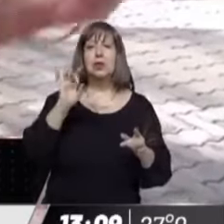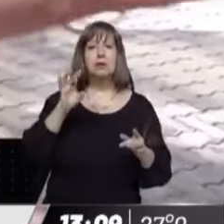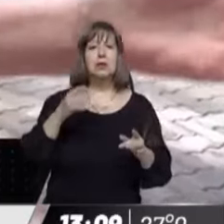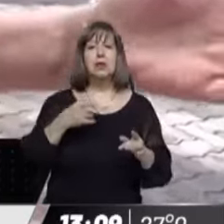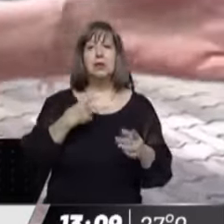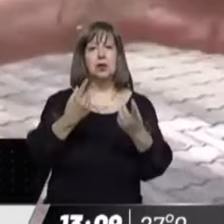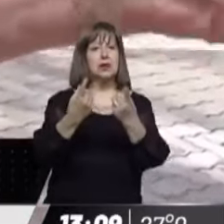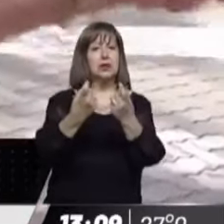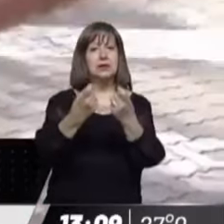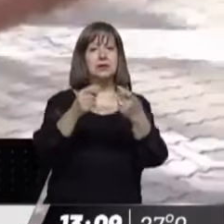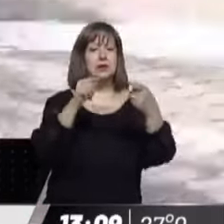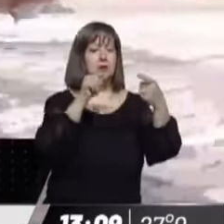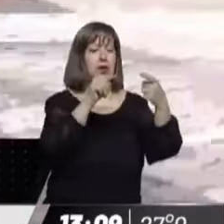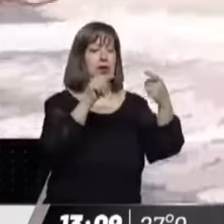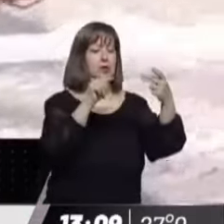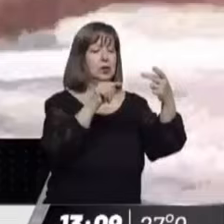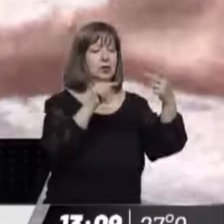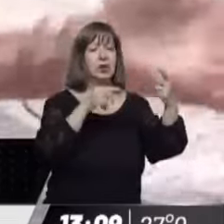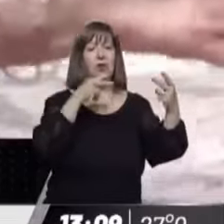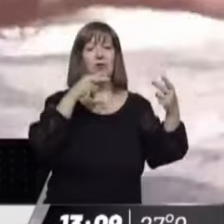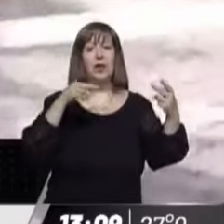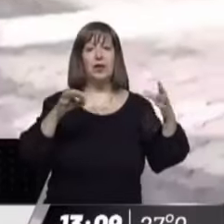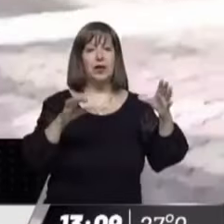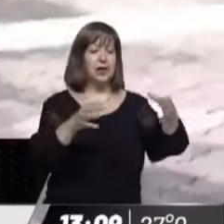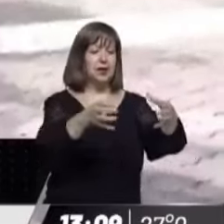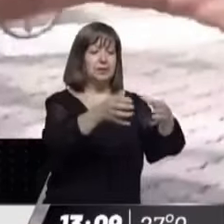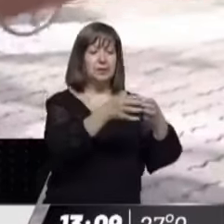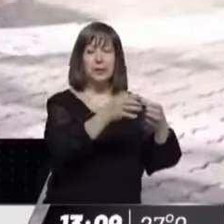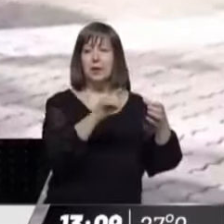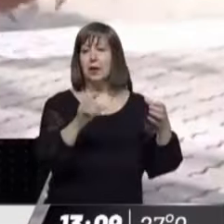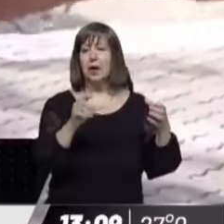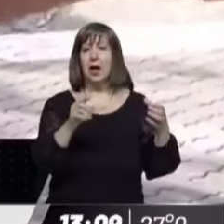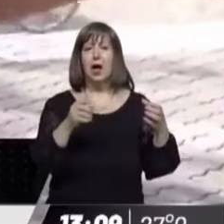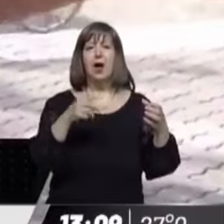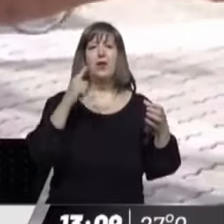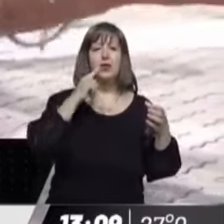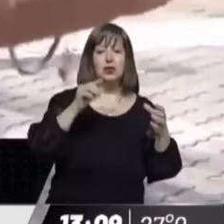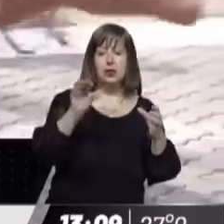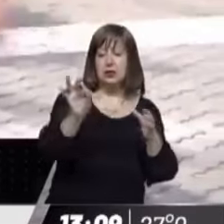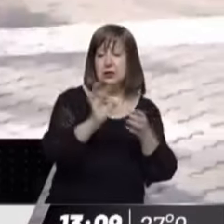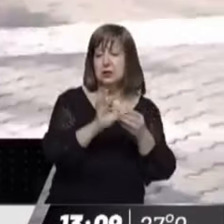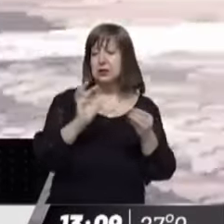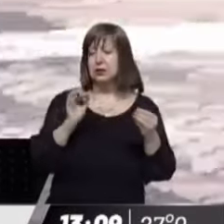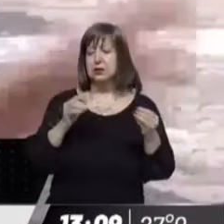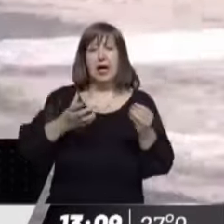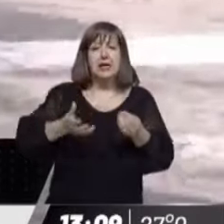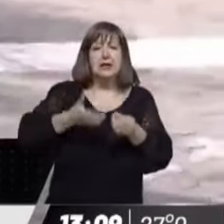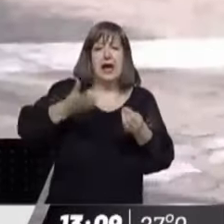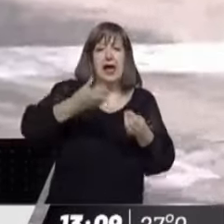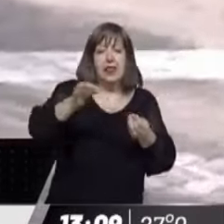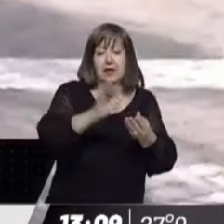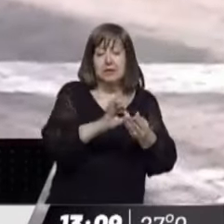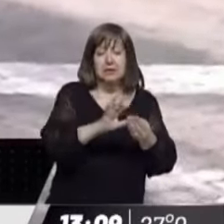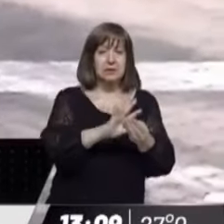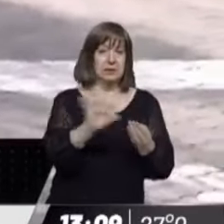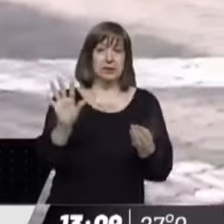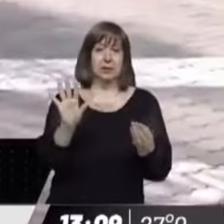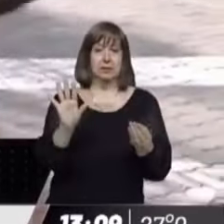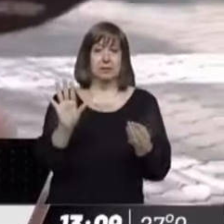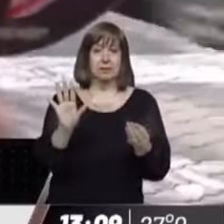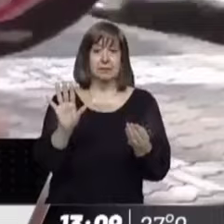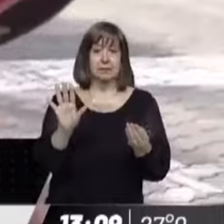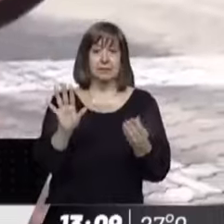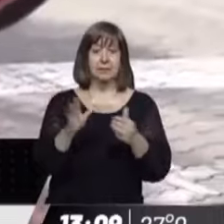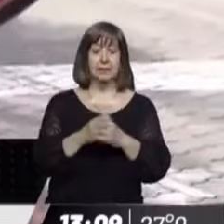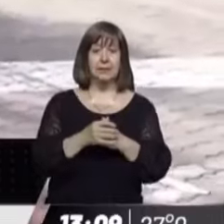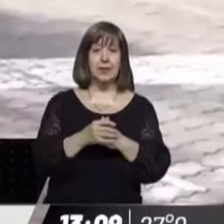vas y buscás un poco de fruta, un poco de ensalada y paremos de contar. Menos cantidad y lo justo, dice usted. Lo justo,